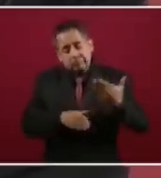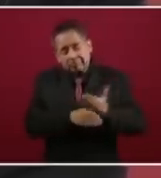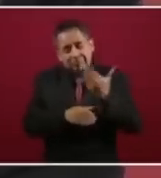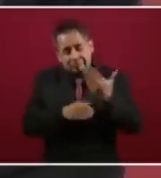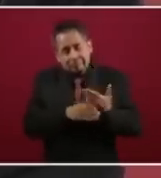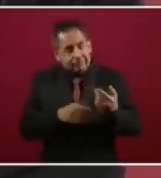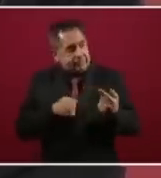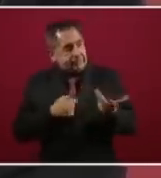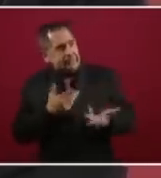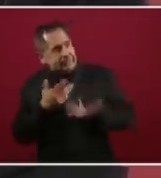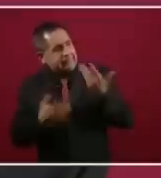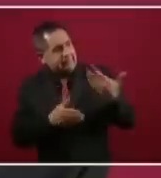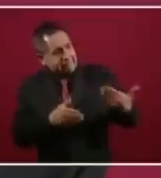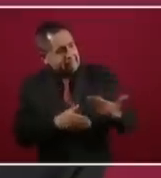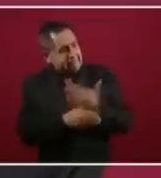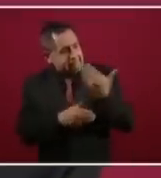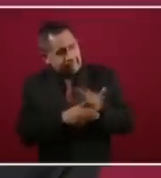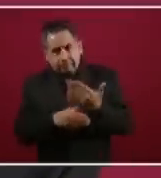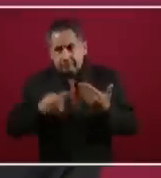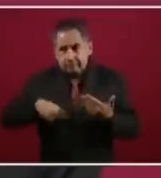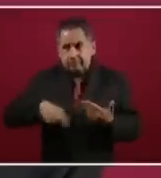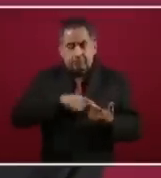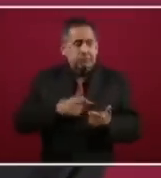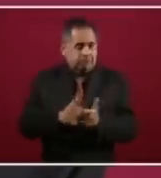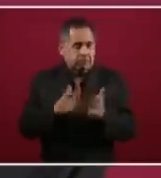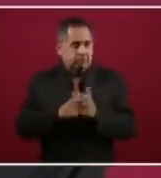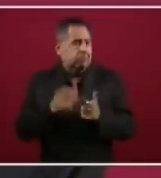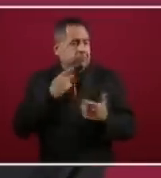asuntos internos de nuestros